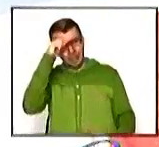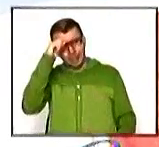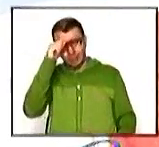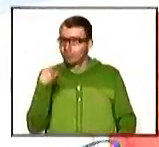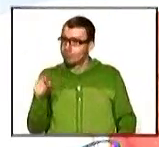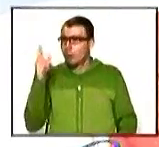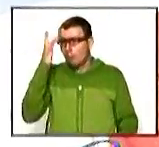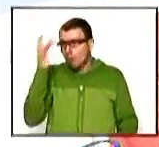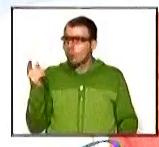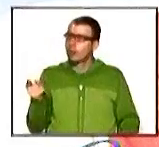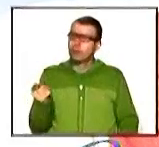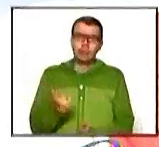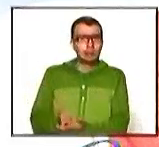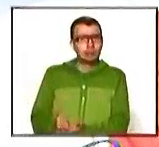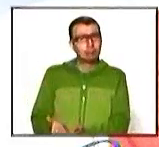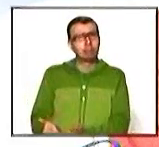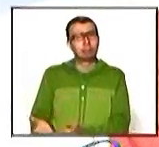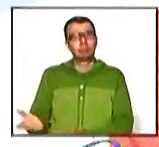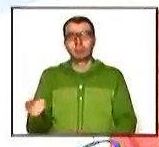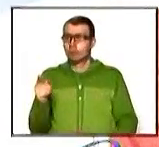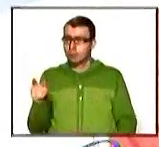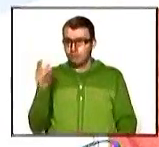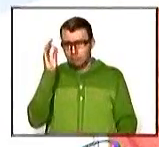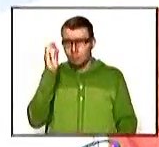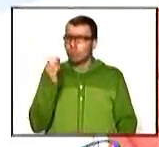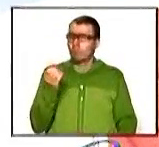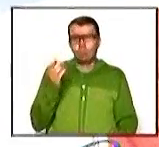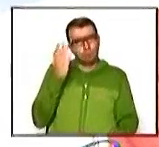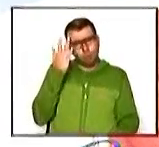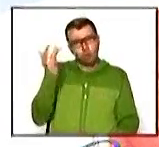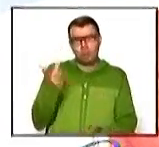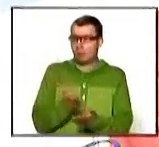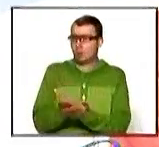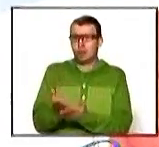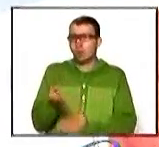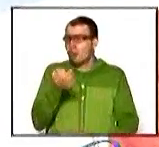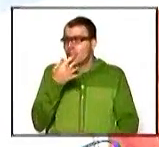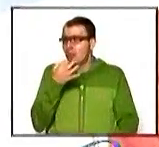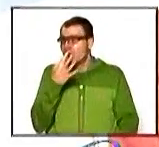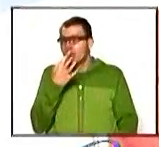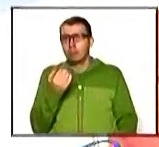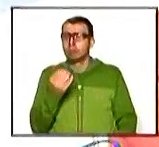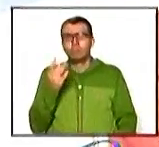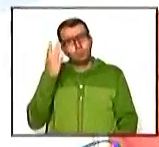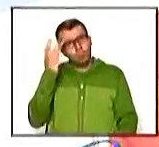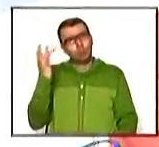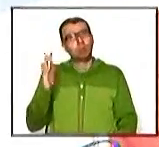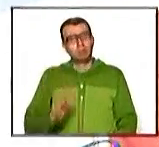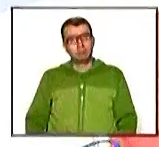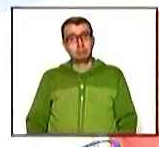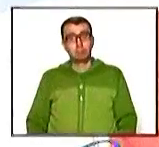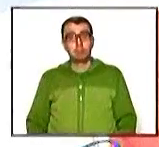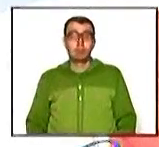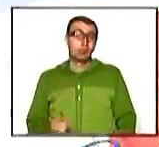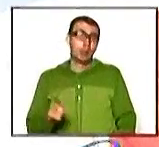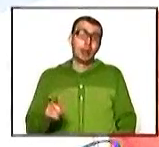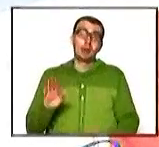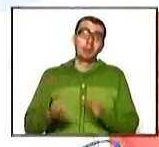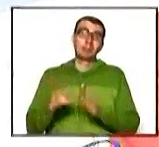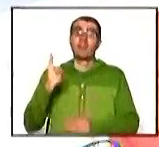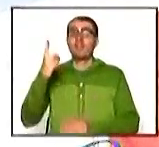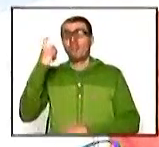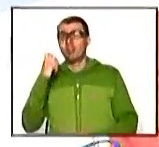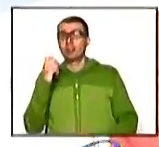están dando entonces el antiviral? Obviamente hay que mirar muy bien la parte clínica. A veces hay deficiencias de vitamina